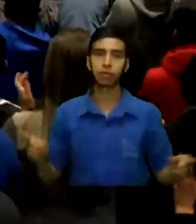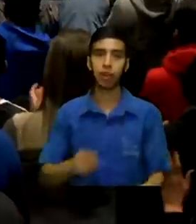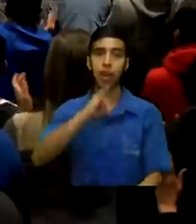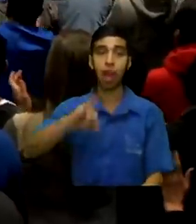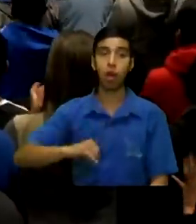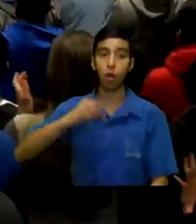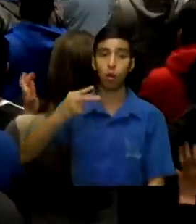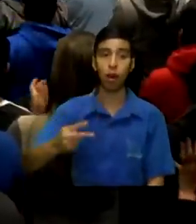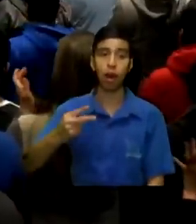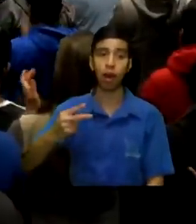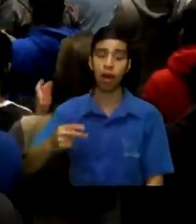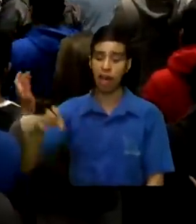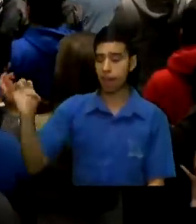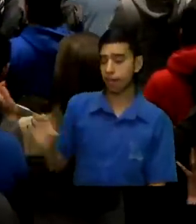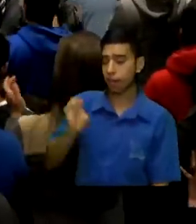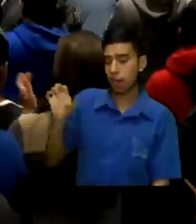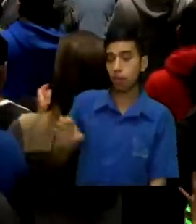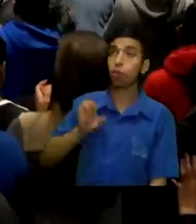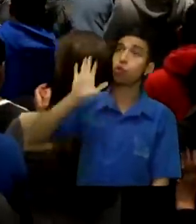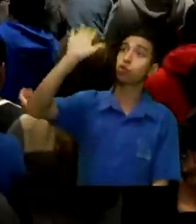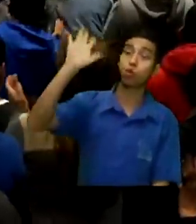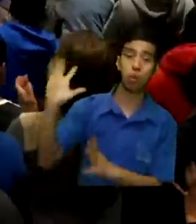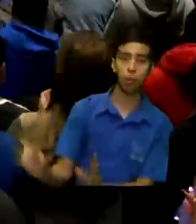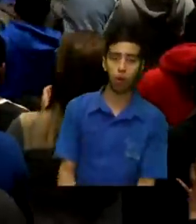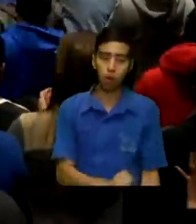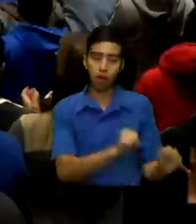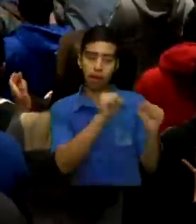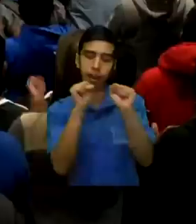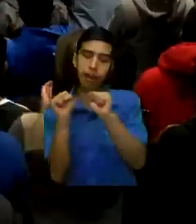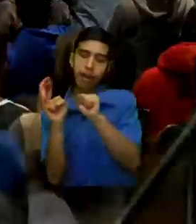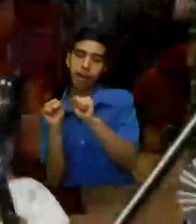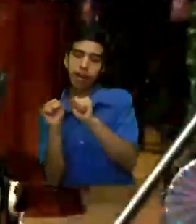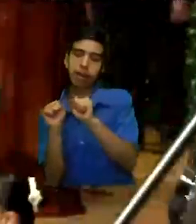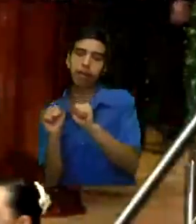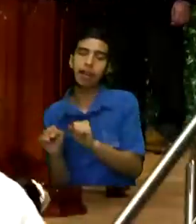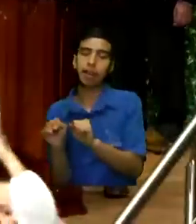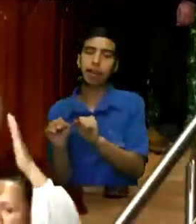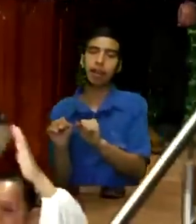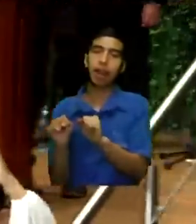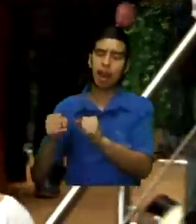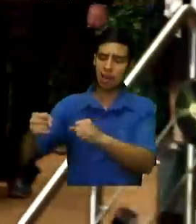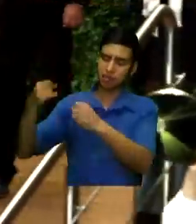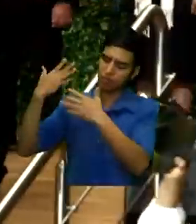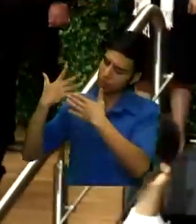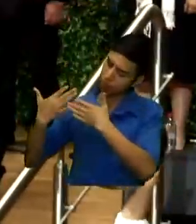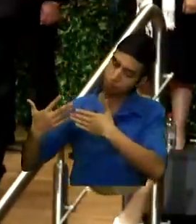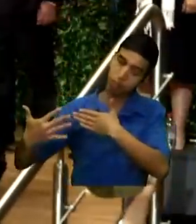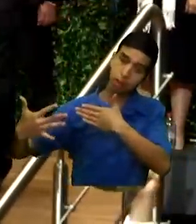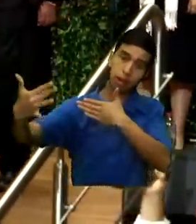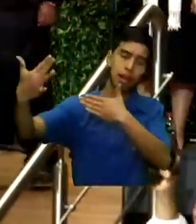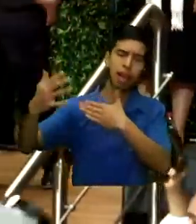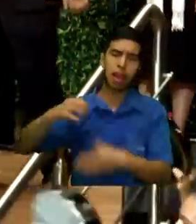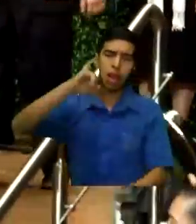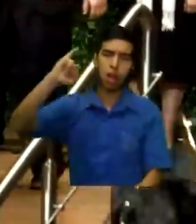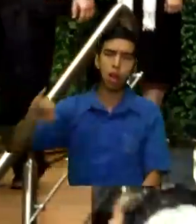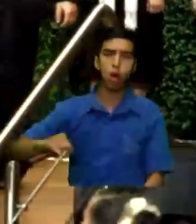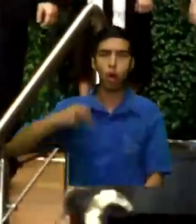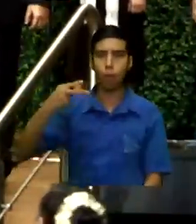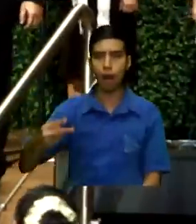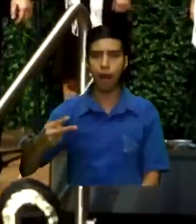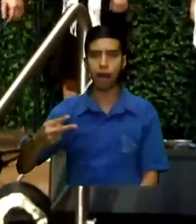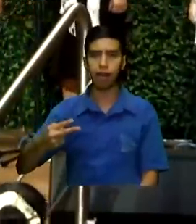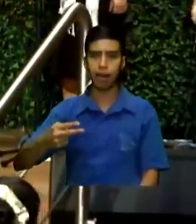Jehová, eterno es tu poder desde la eternidad. Jehová, eterno